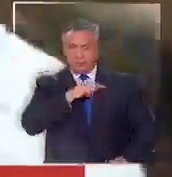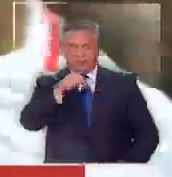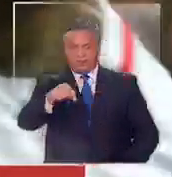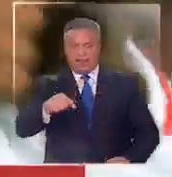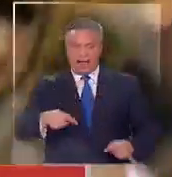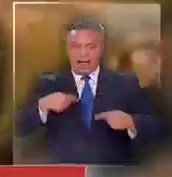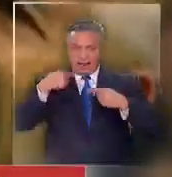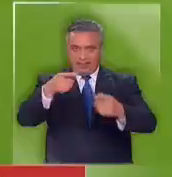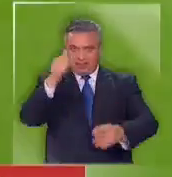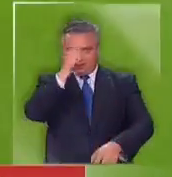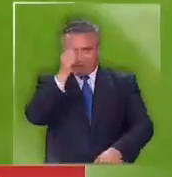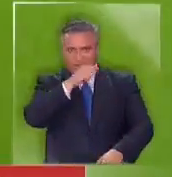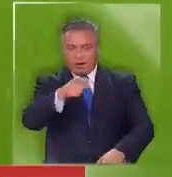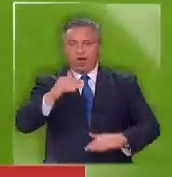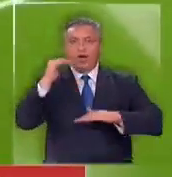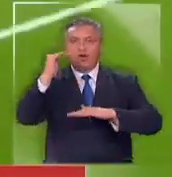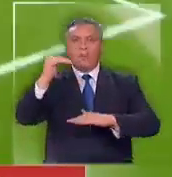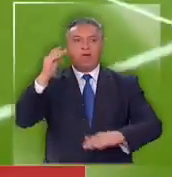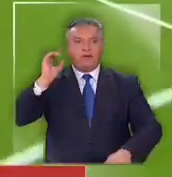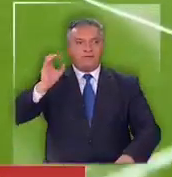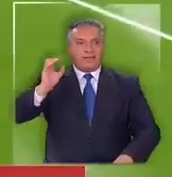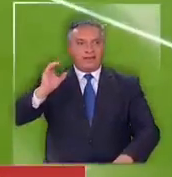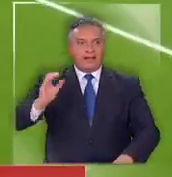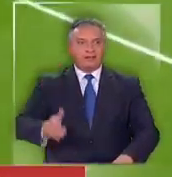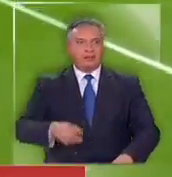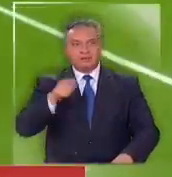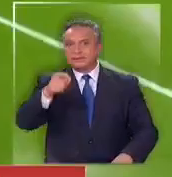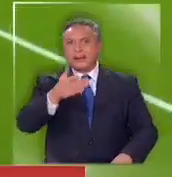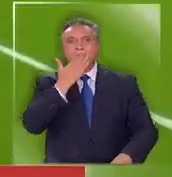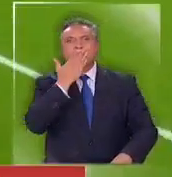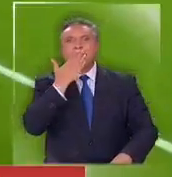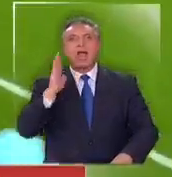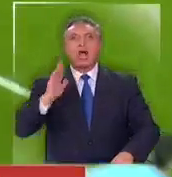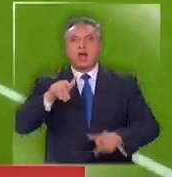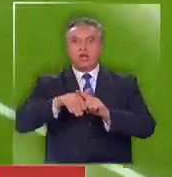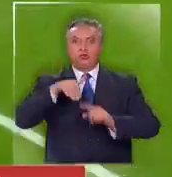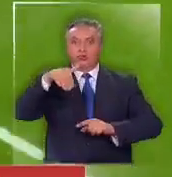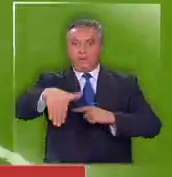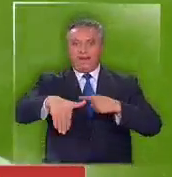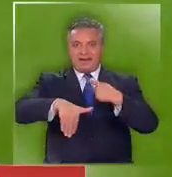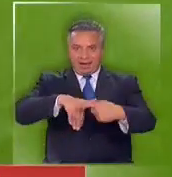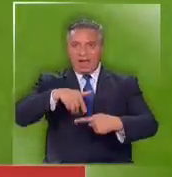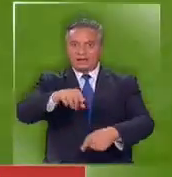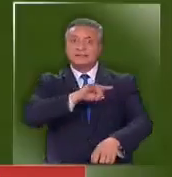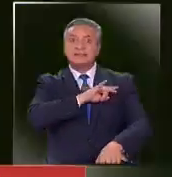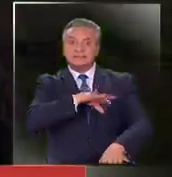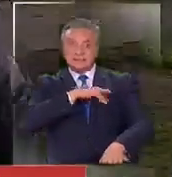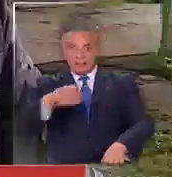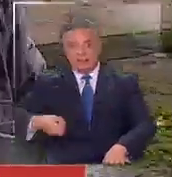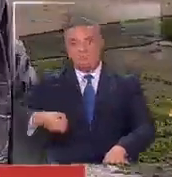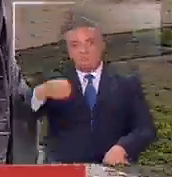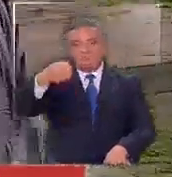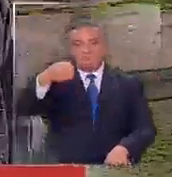Copa Confederaciones. Porque aquí está el mejor equipo de Sudamérica, Chile, a la final de la Copa